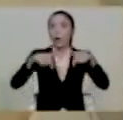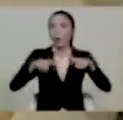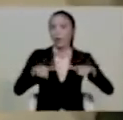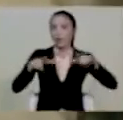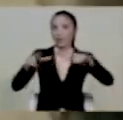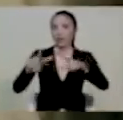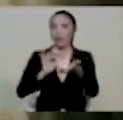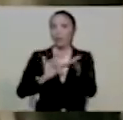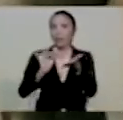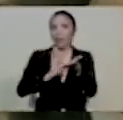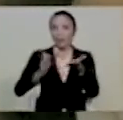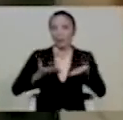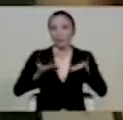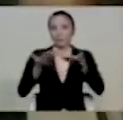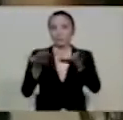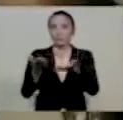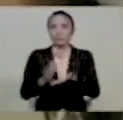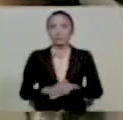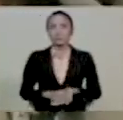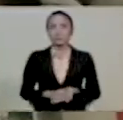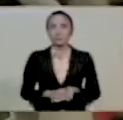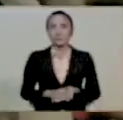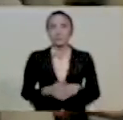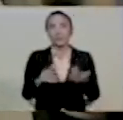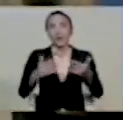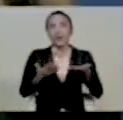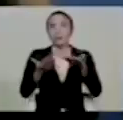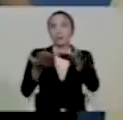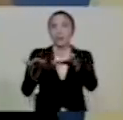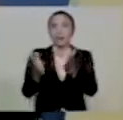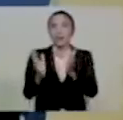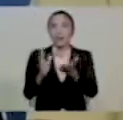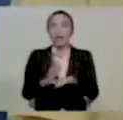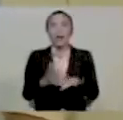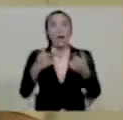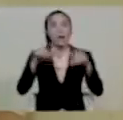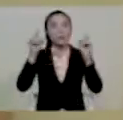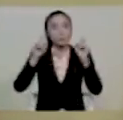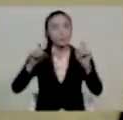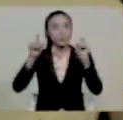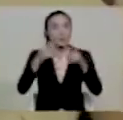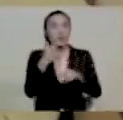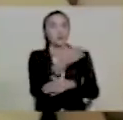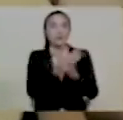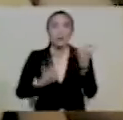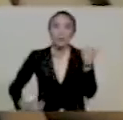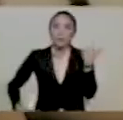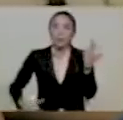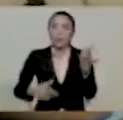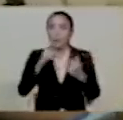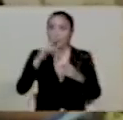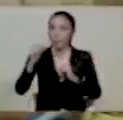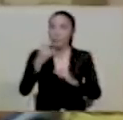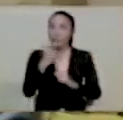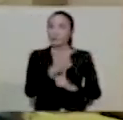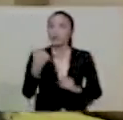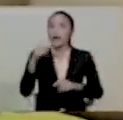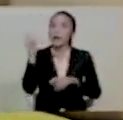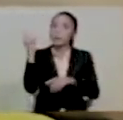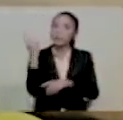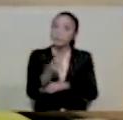regalo de la Canaima, la tableta universitaria, ha instruido al ministro de Educación